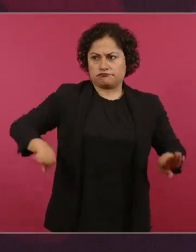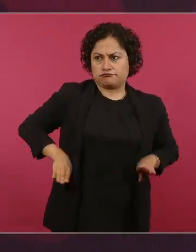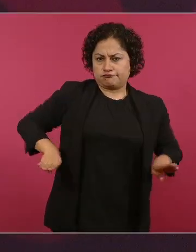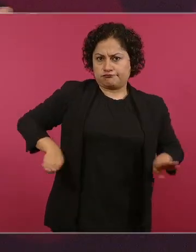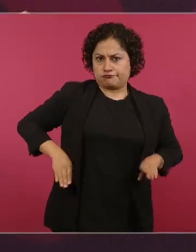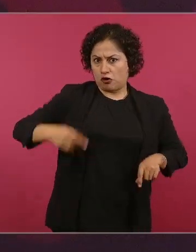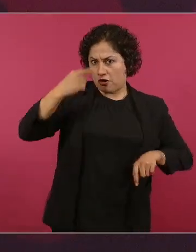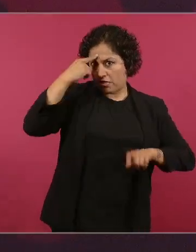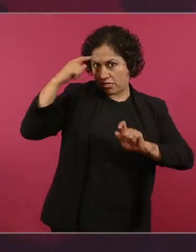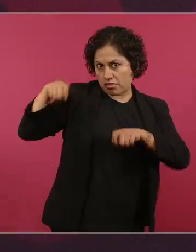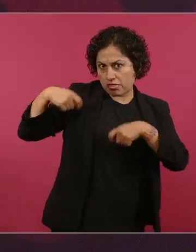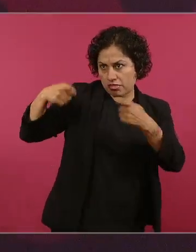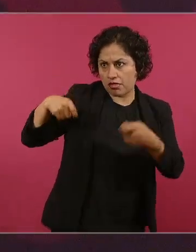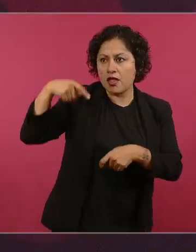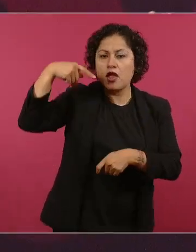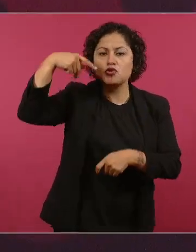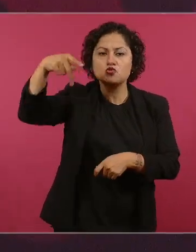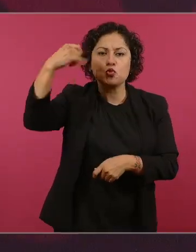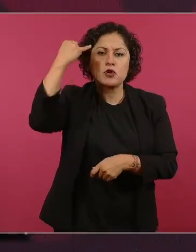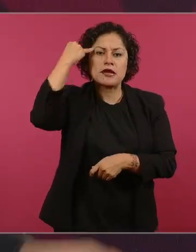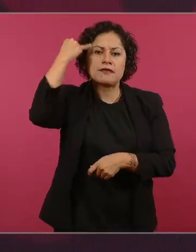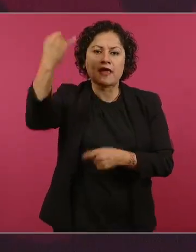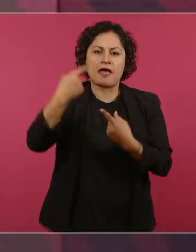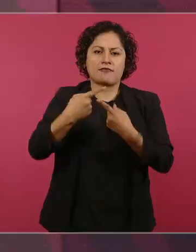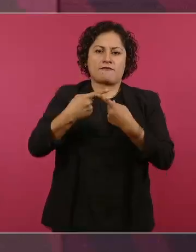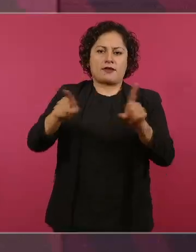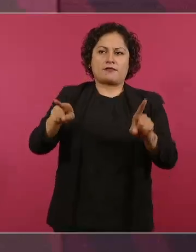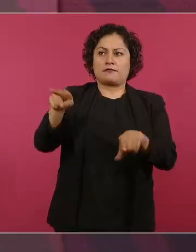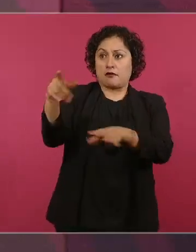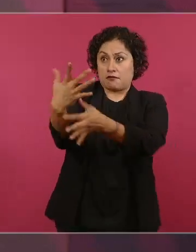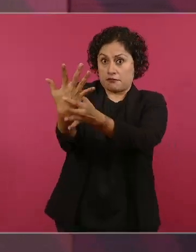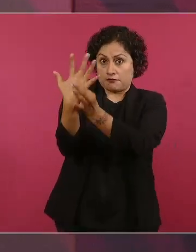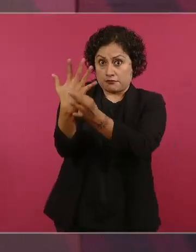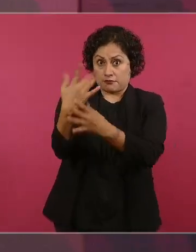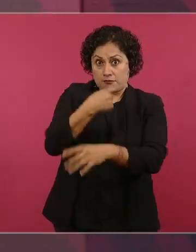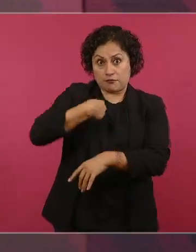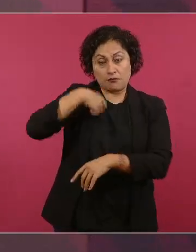y nosotros sostenemos que es fundamental.